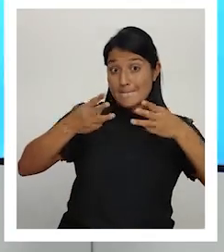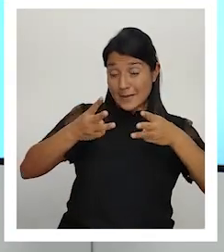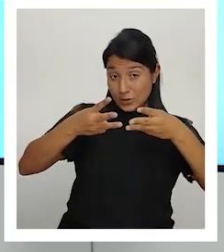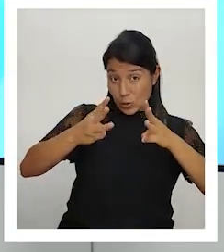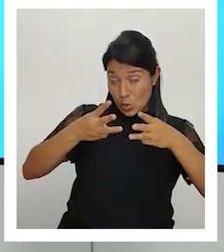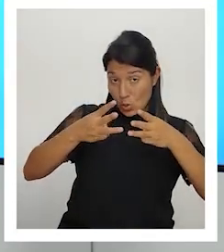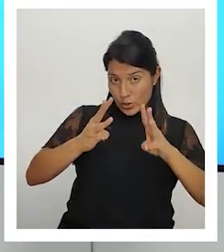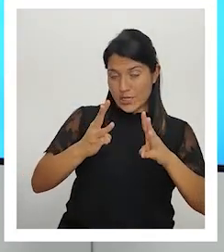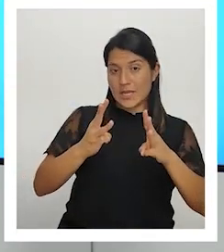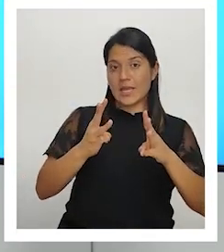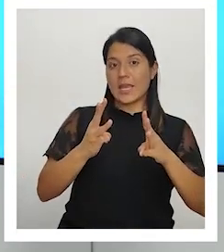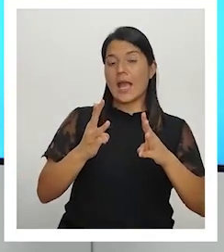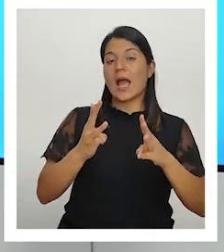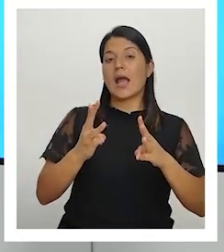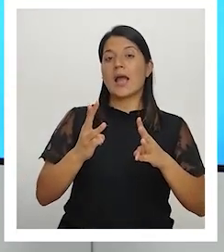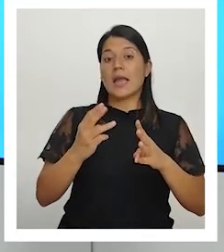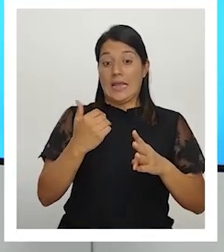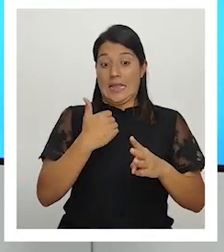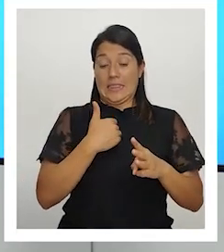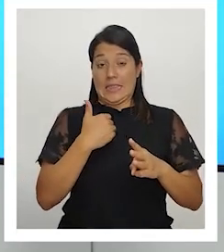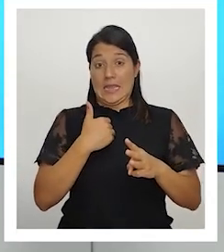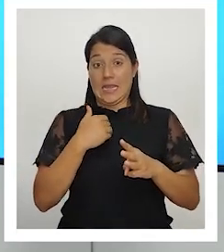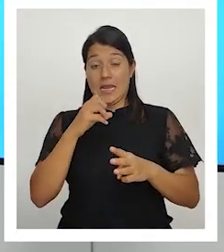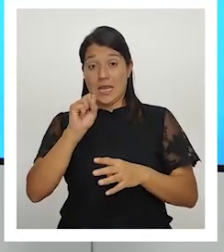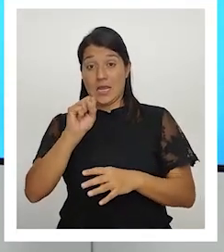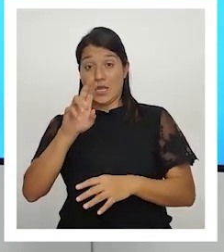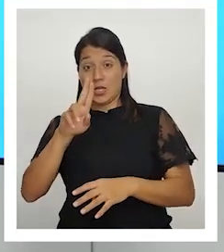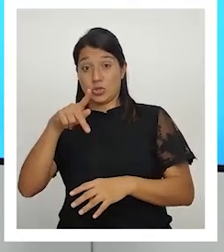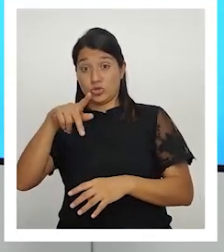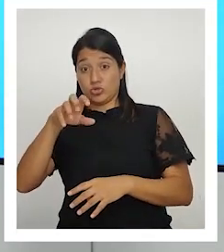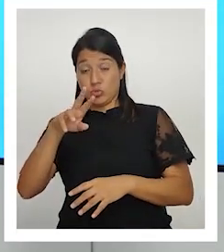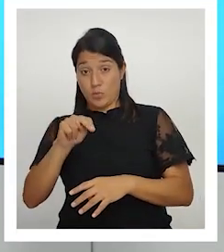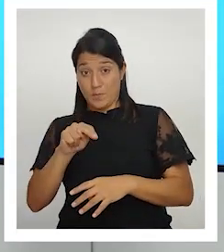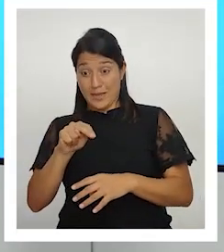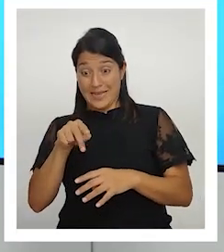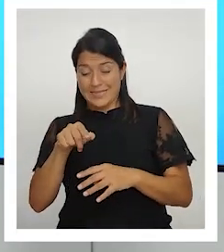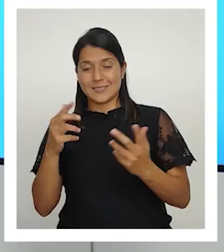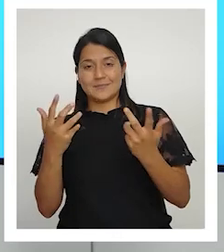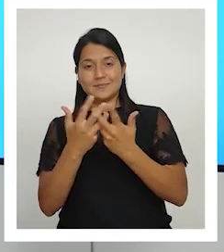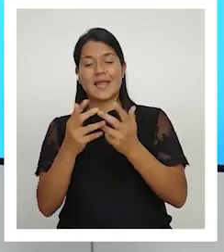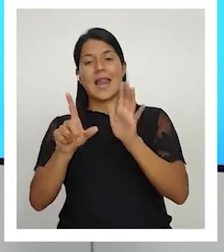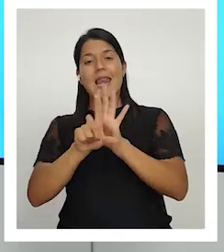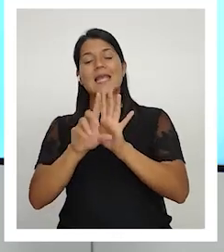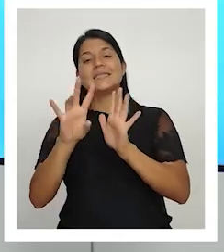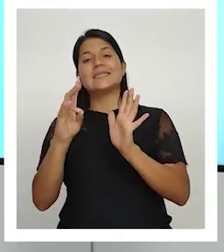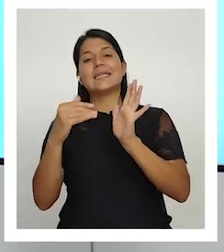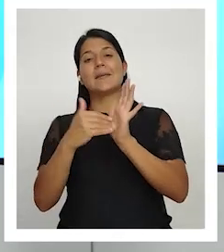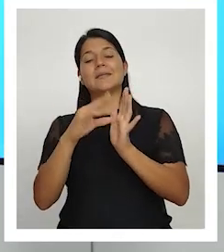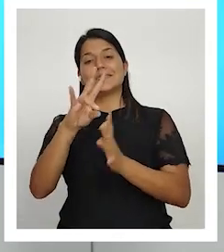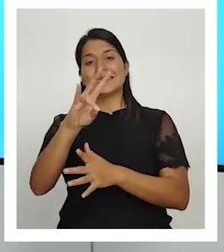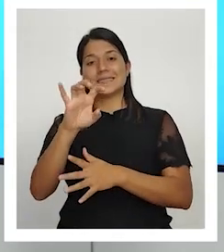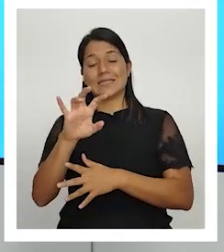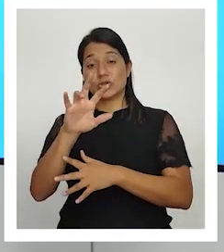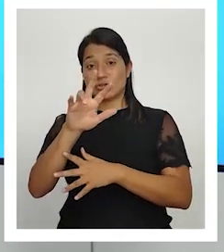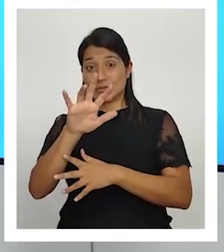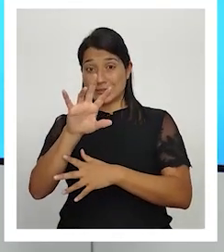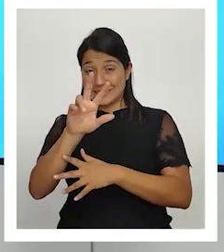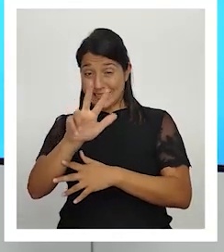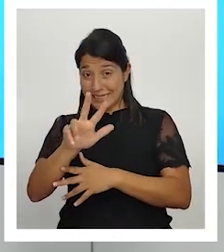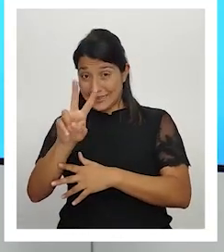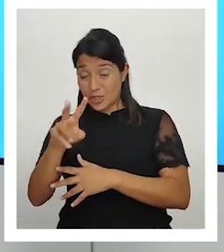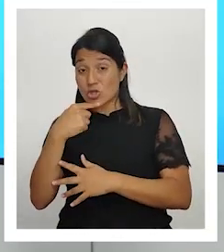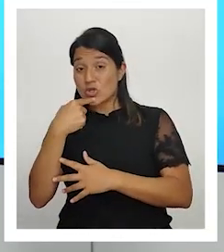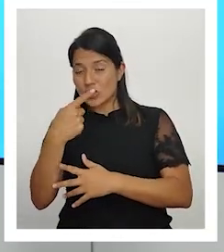la SUPEN obtiene su presupuesto establece, conforme a la ley 7.732 del mercado de valores, que los entes